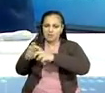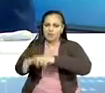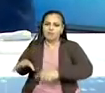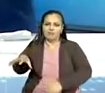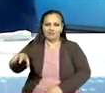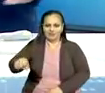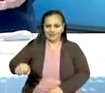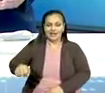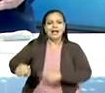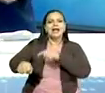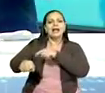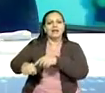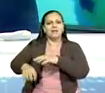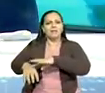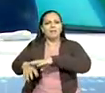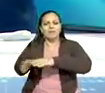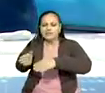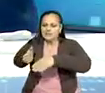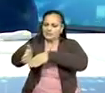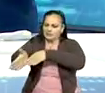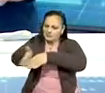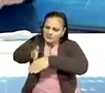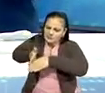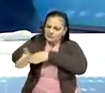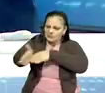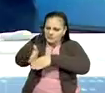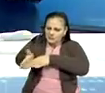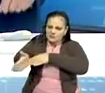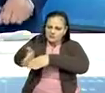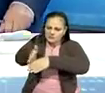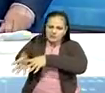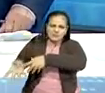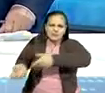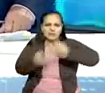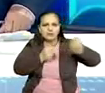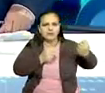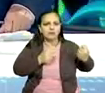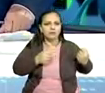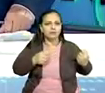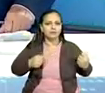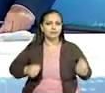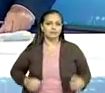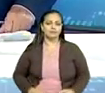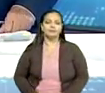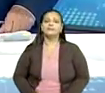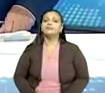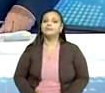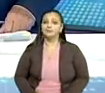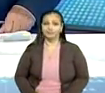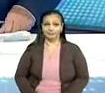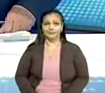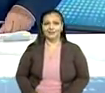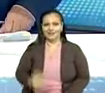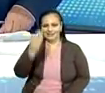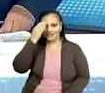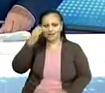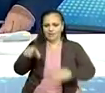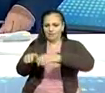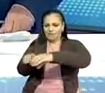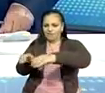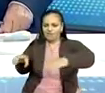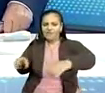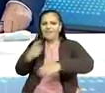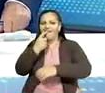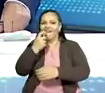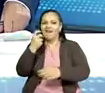que son unas barandas grandes, ¿no? Me parece que son de acero. Entonces aquí el malviviente juega al pepo,